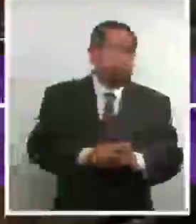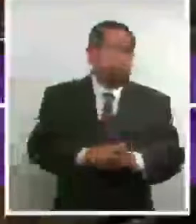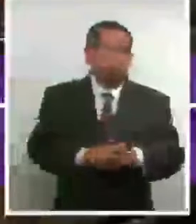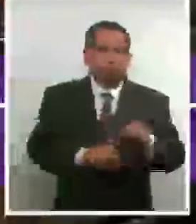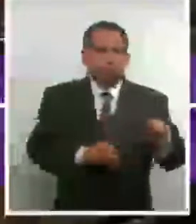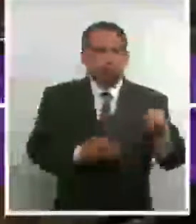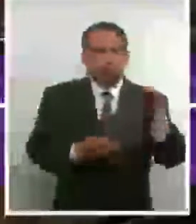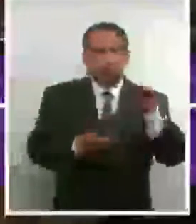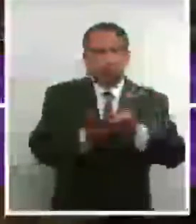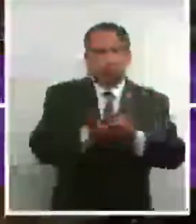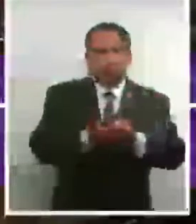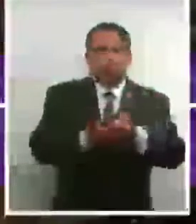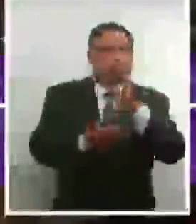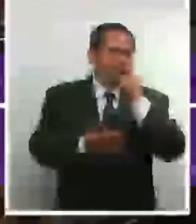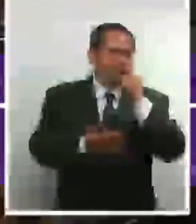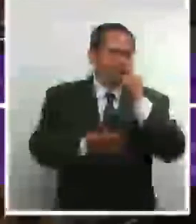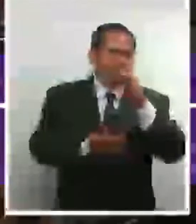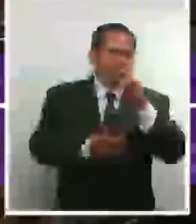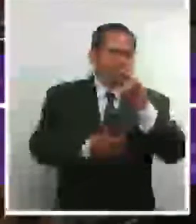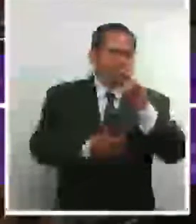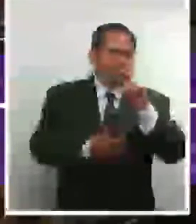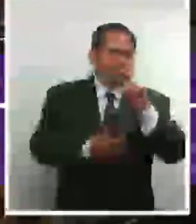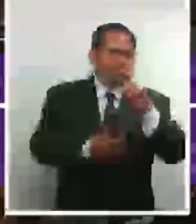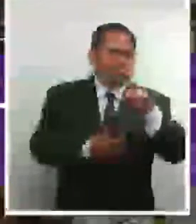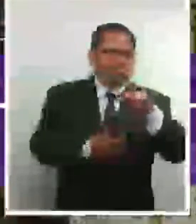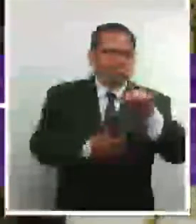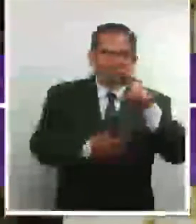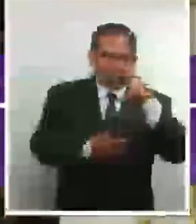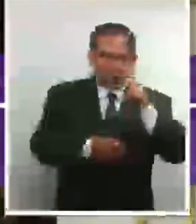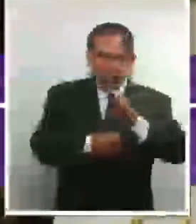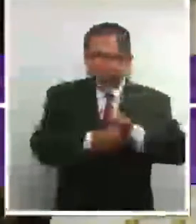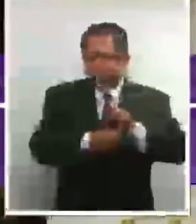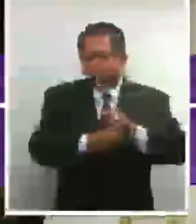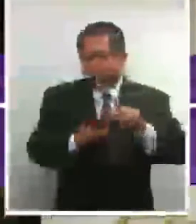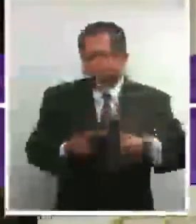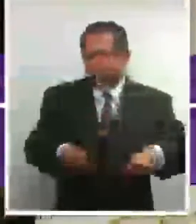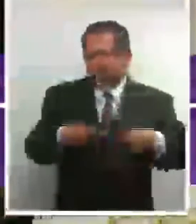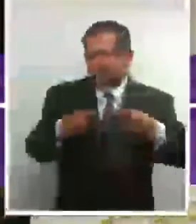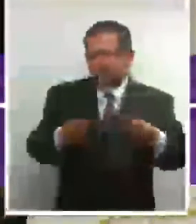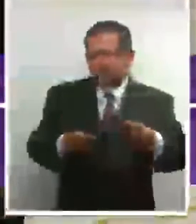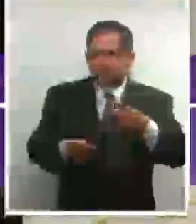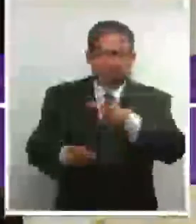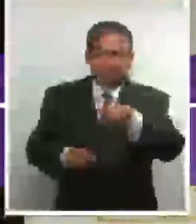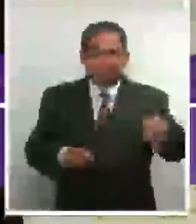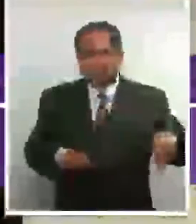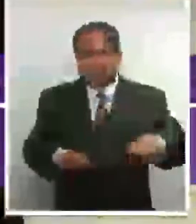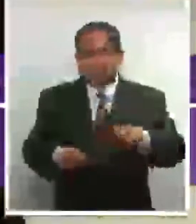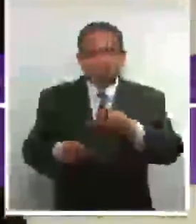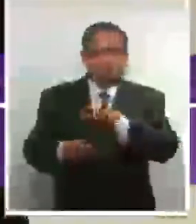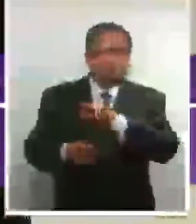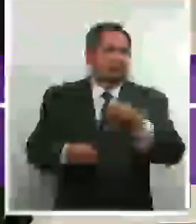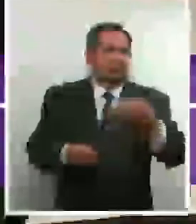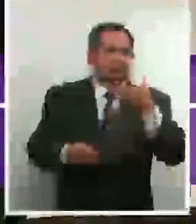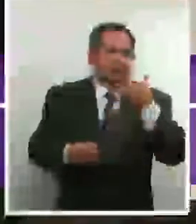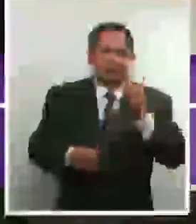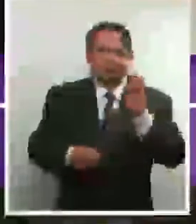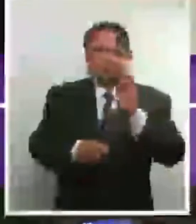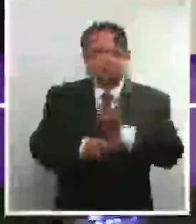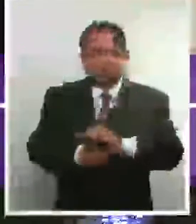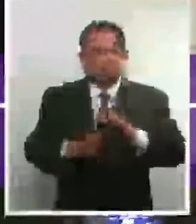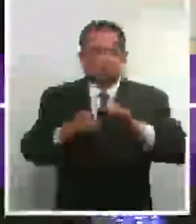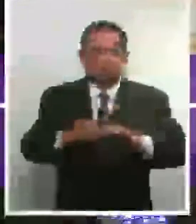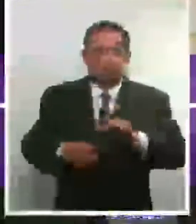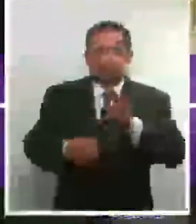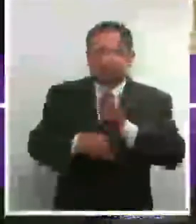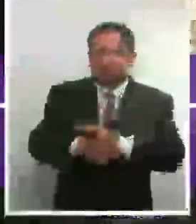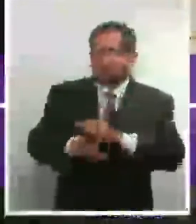establecerá un modelo de policías ciudadanas orientando a garantizar el Estado de Derecho, la vida, la protección física